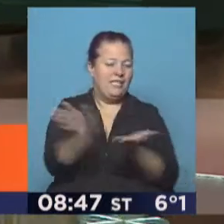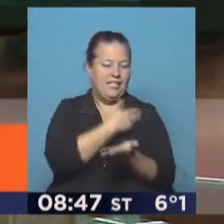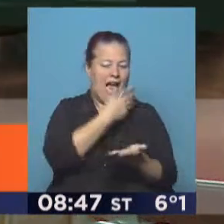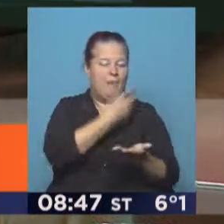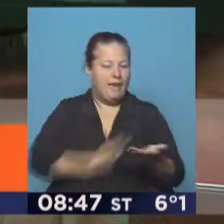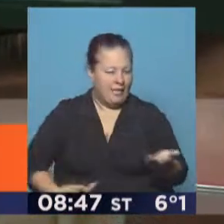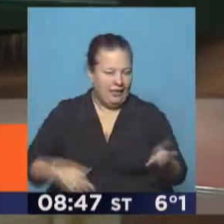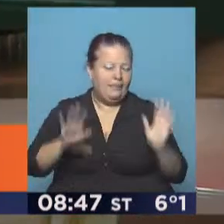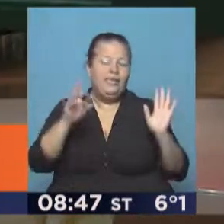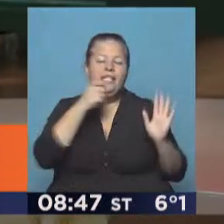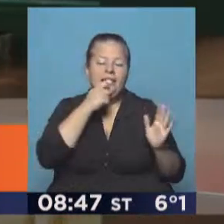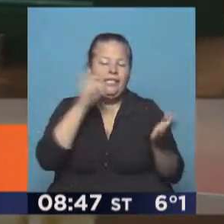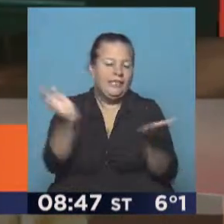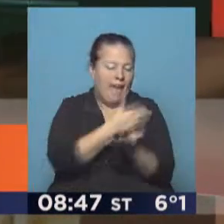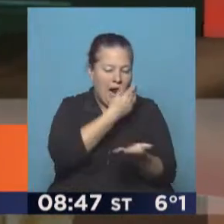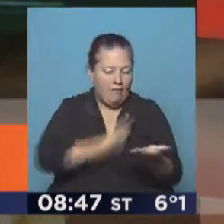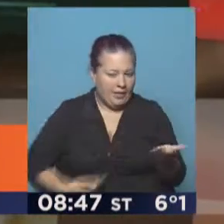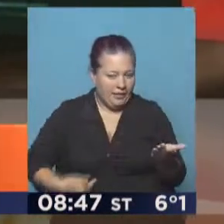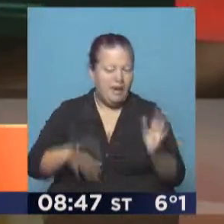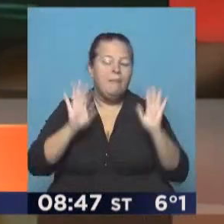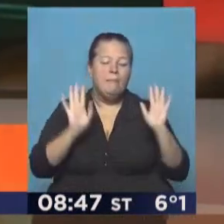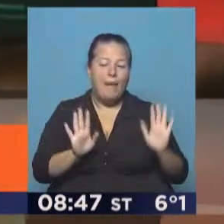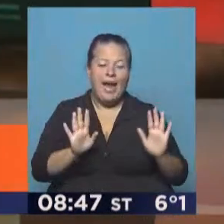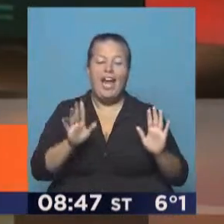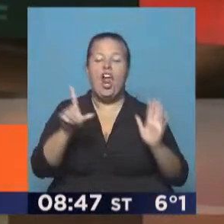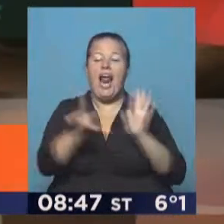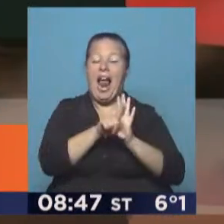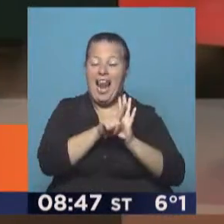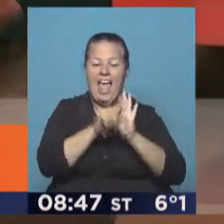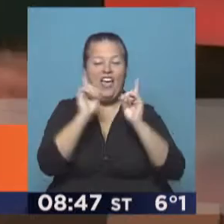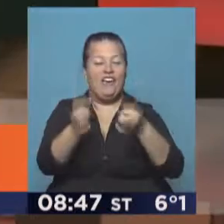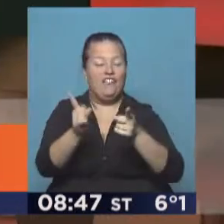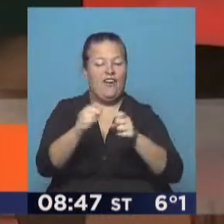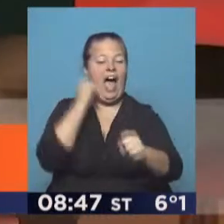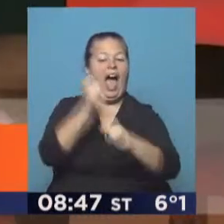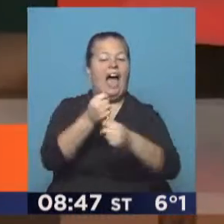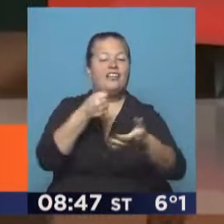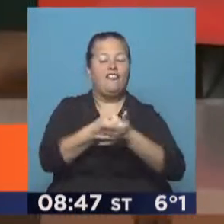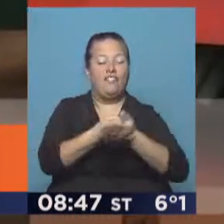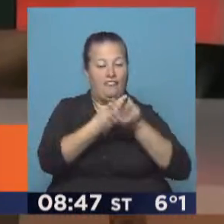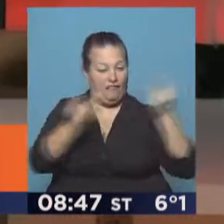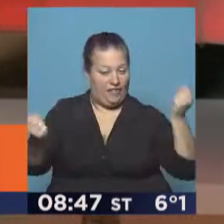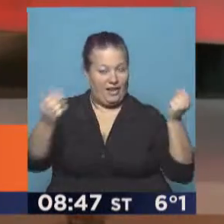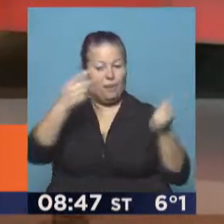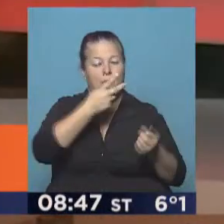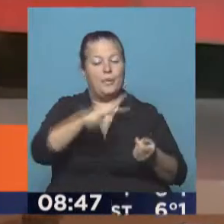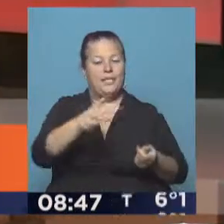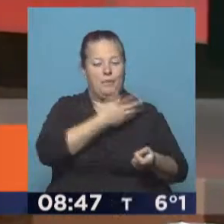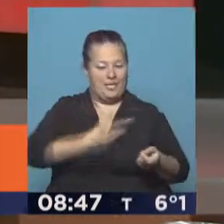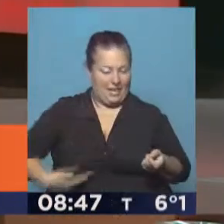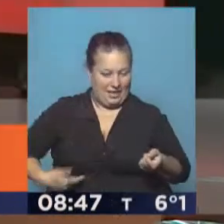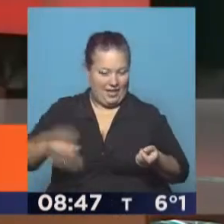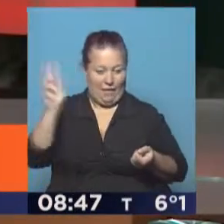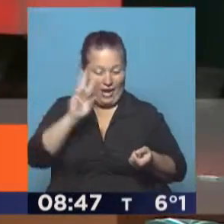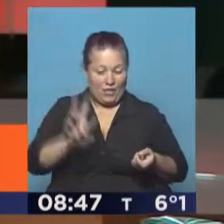mandato, sí es revocado en el mandato, pero por normativa quedaría hasta finales del mandato el vicepresidente de la República.